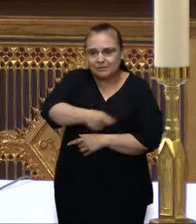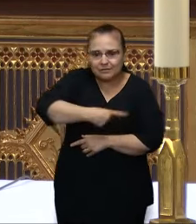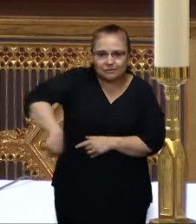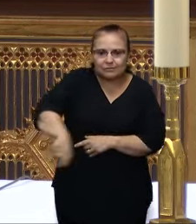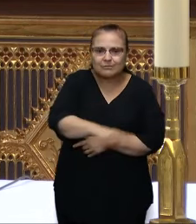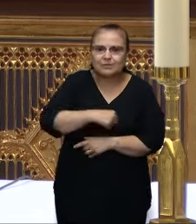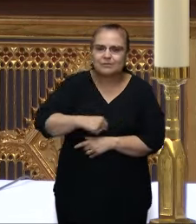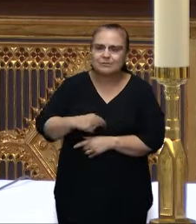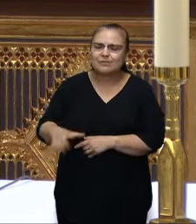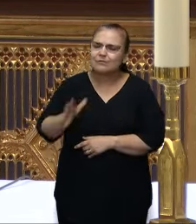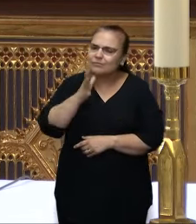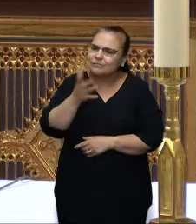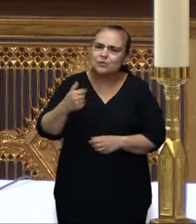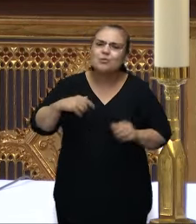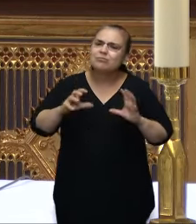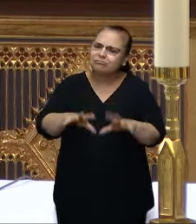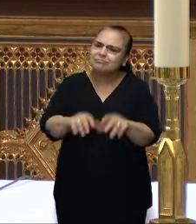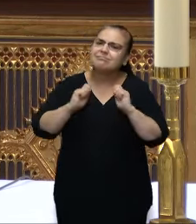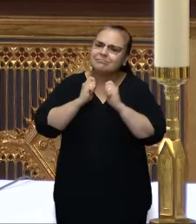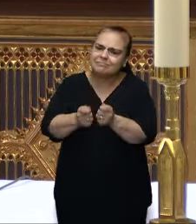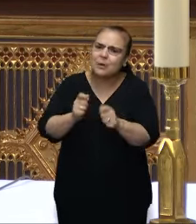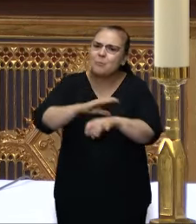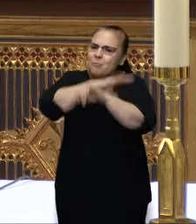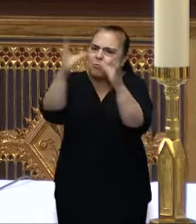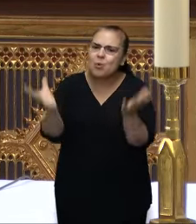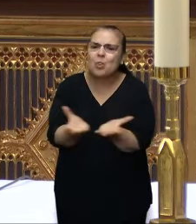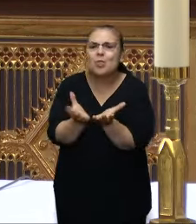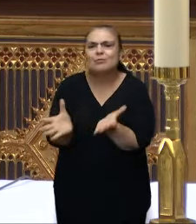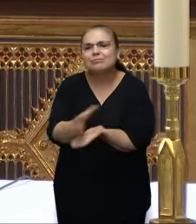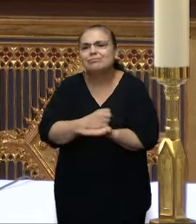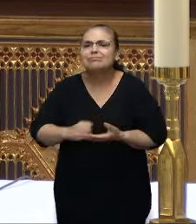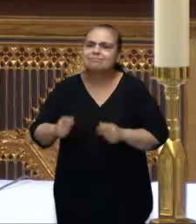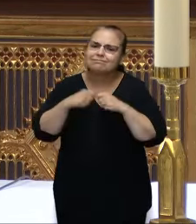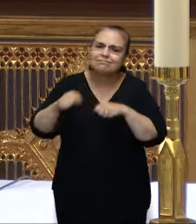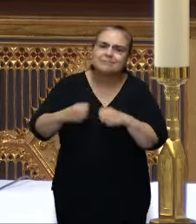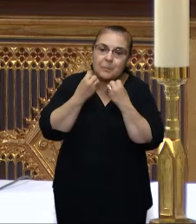nuestro por quien concedes al mundo todos los